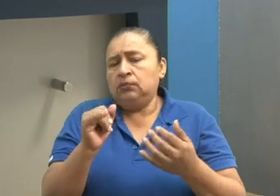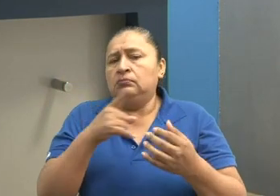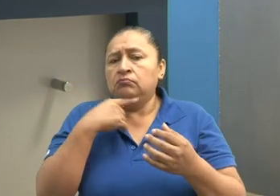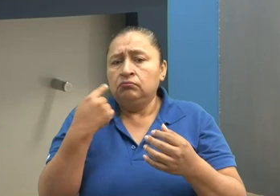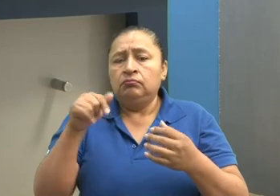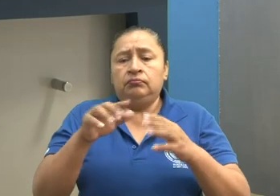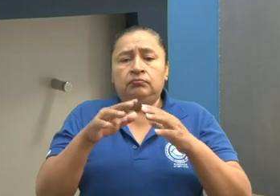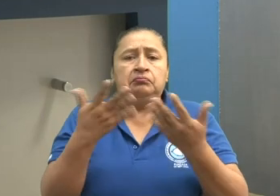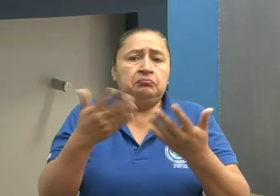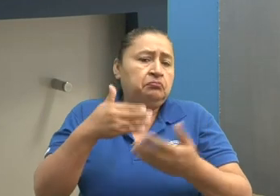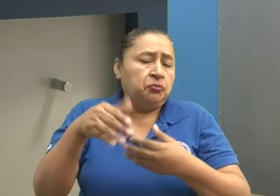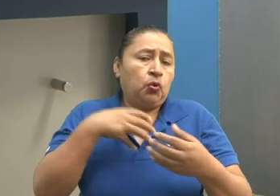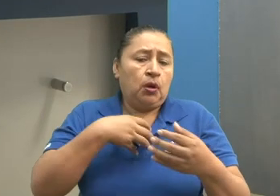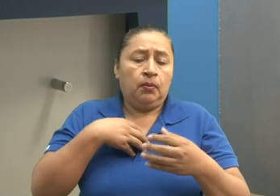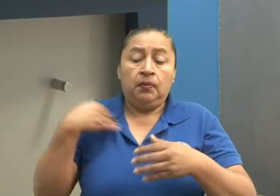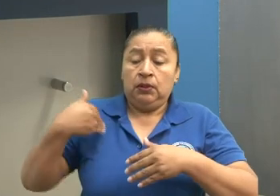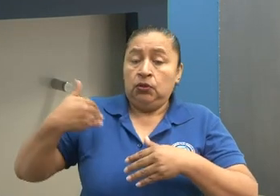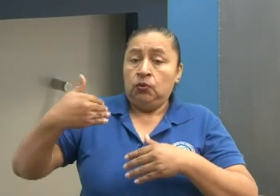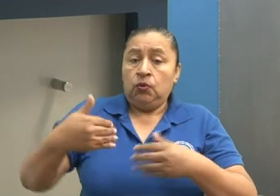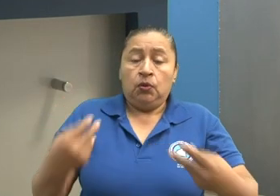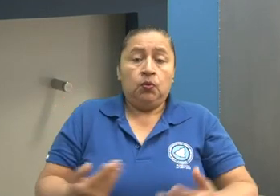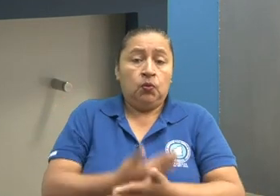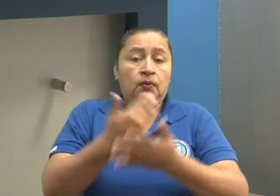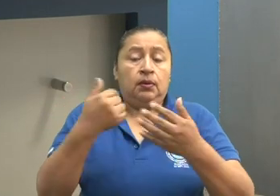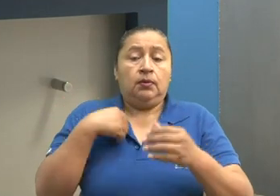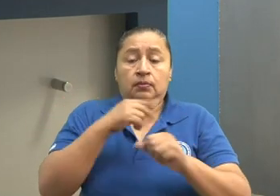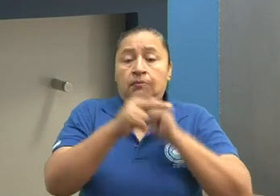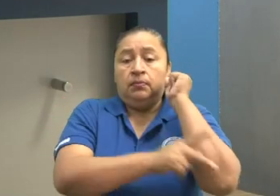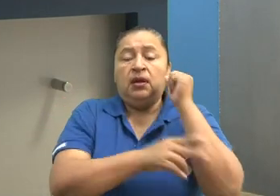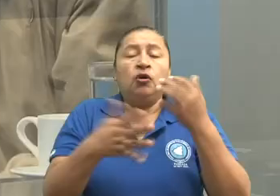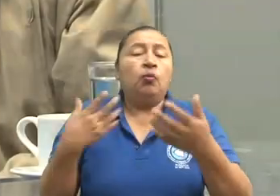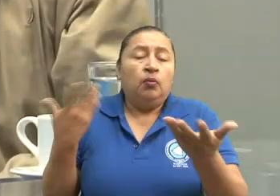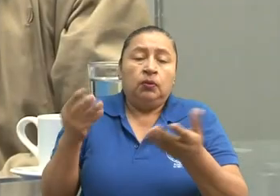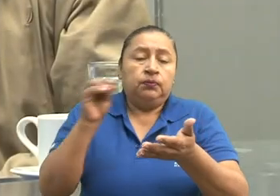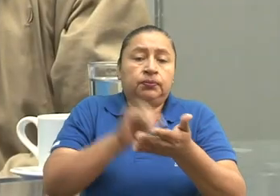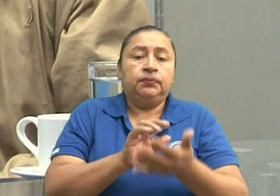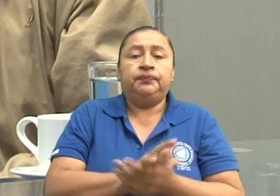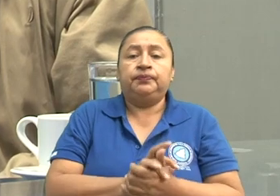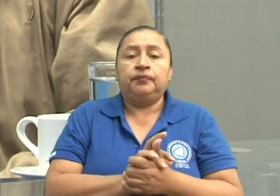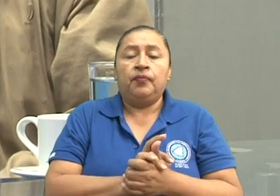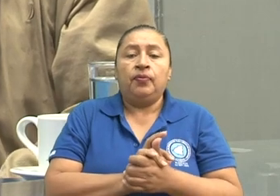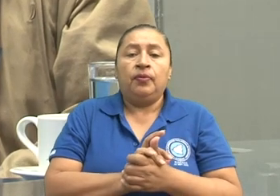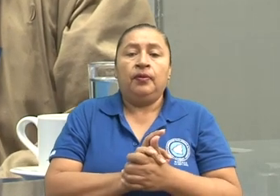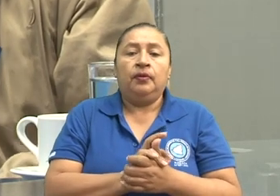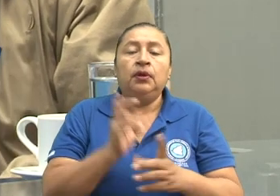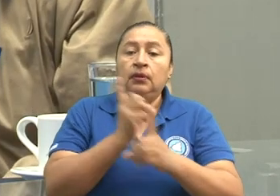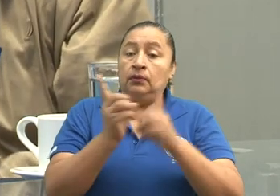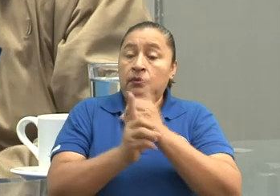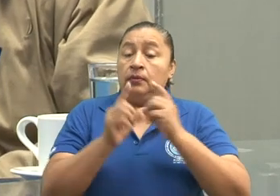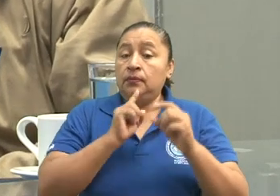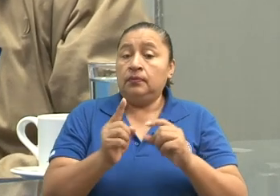dentro de la historia moderna de nuestro país. Bueno, debemos de decir que en la historia de